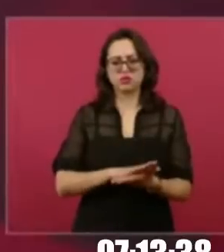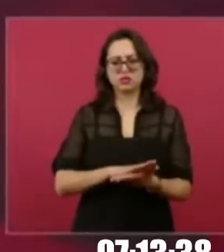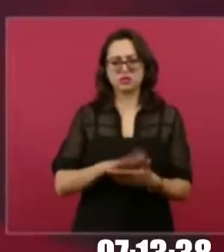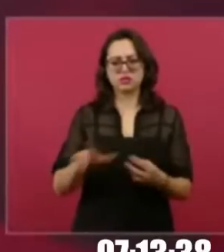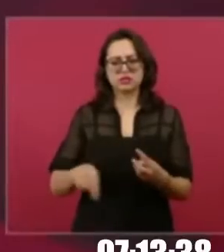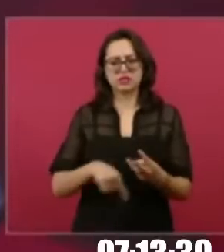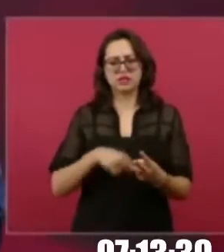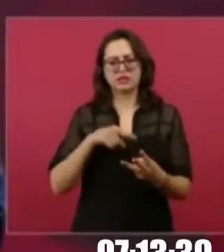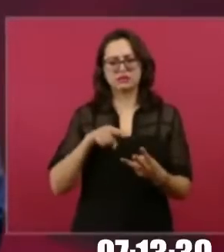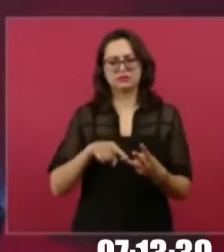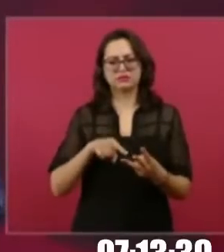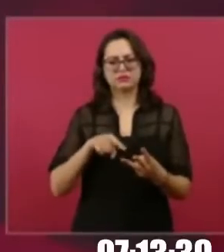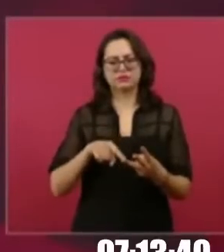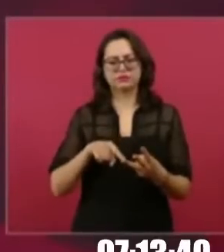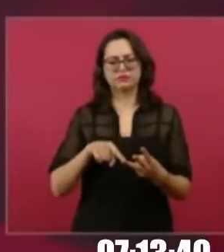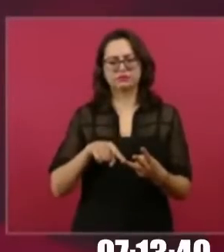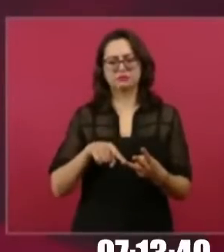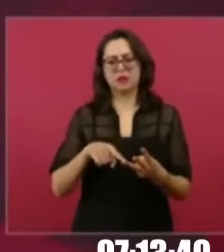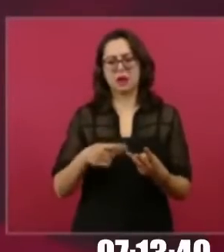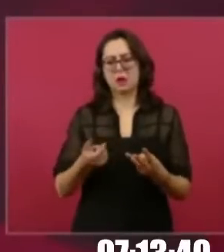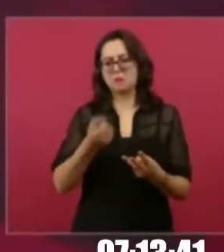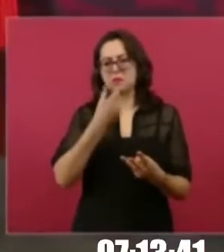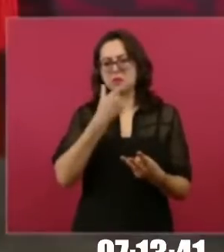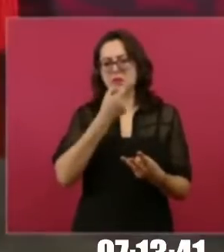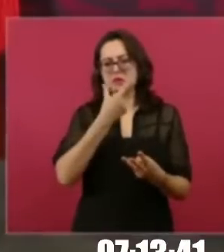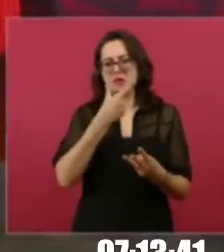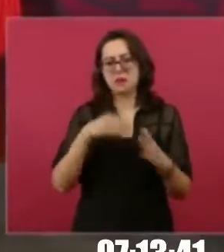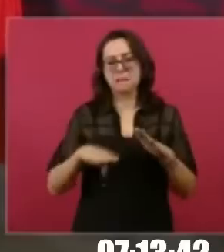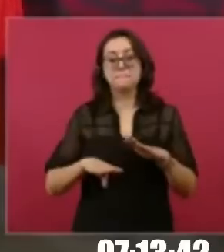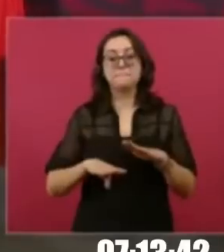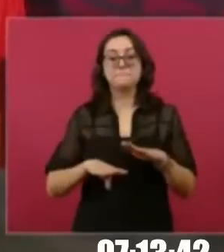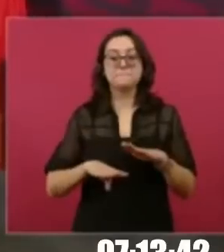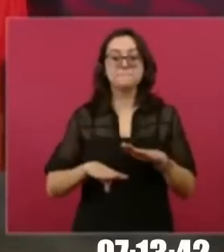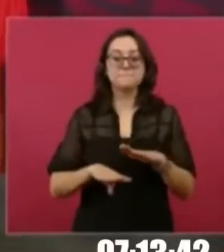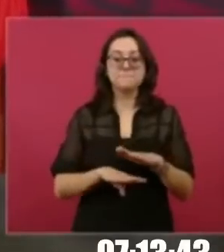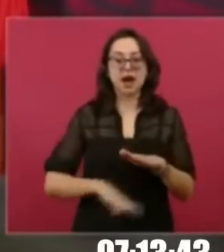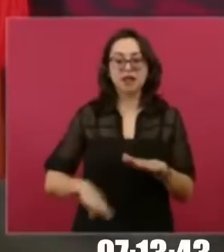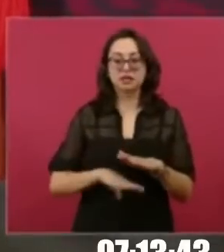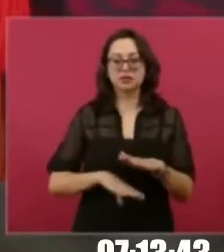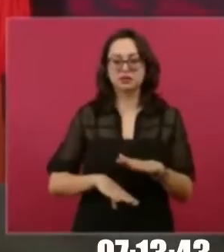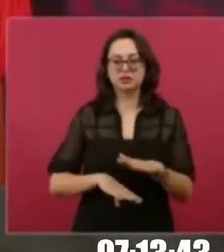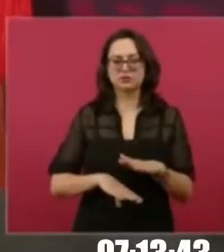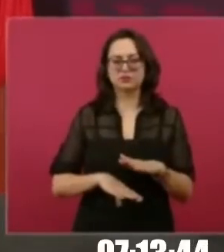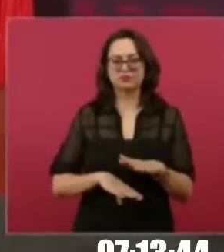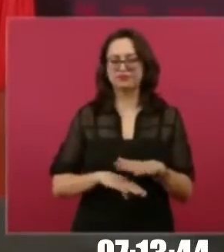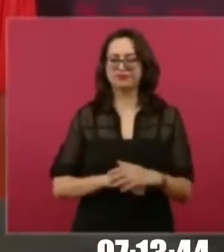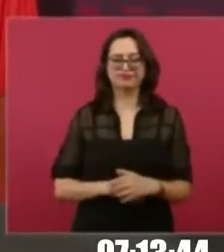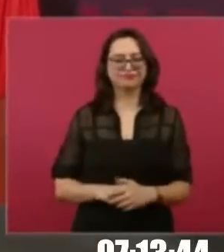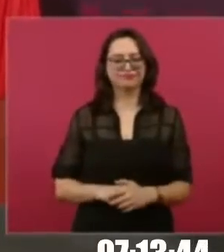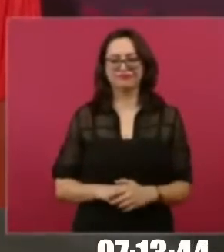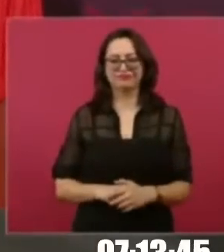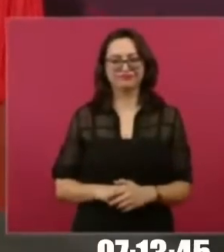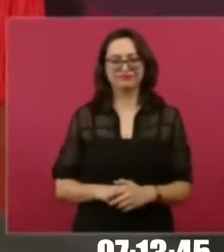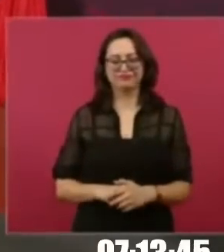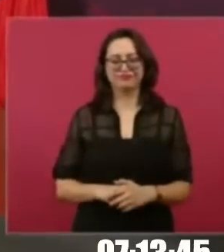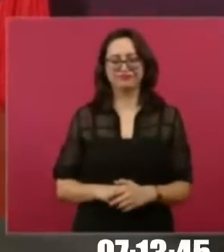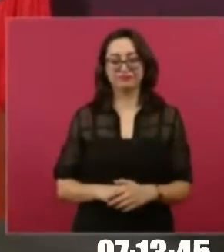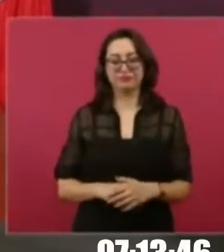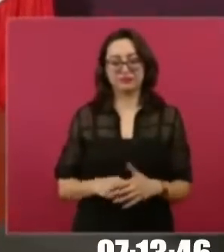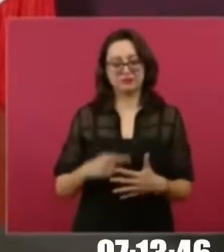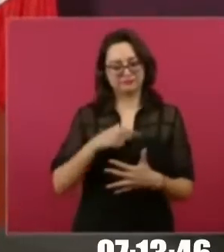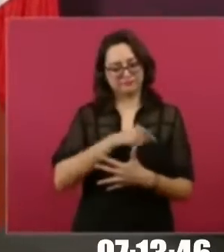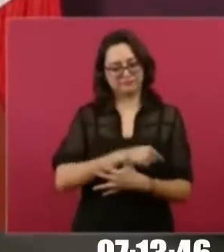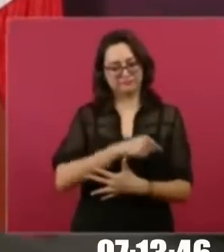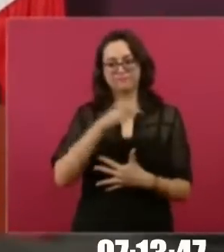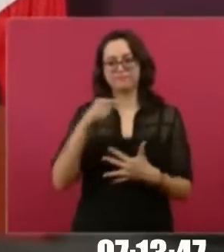o al llamado cuadro básico de medicamentos sino todo lo que tiene que